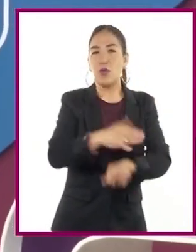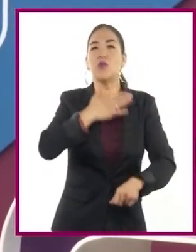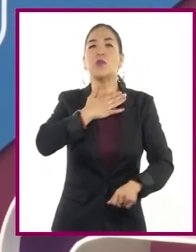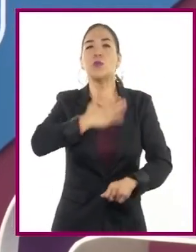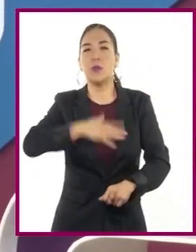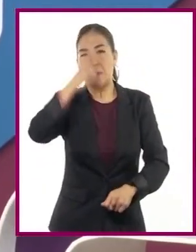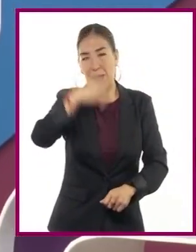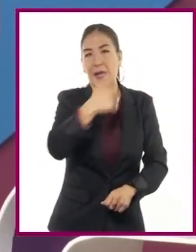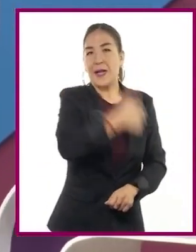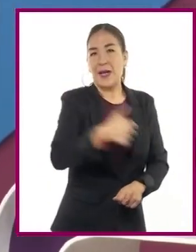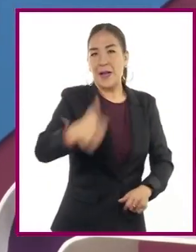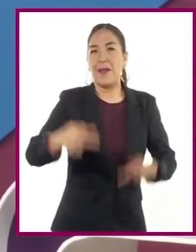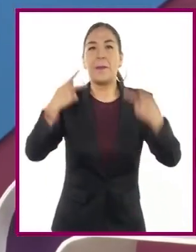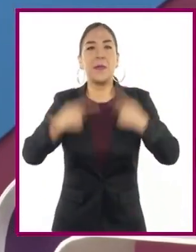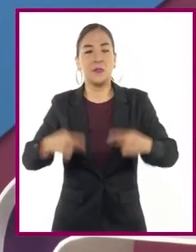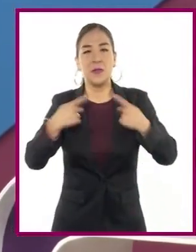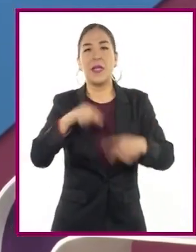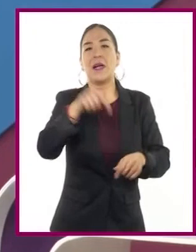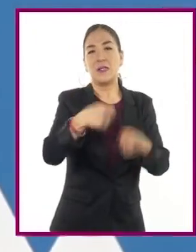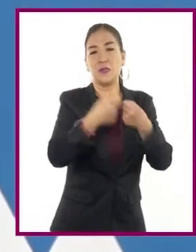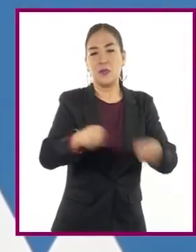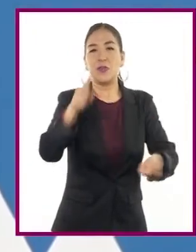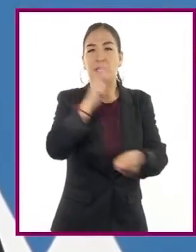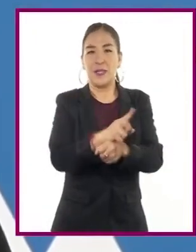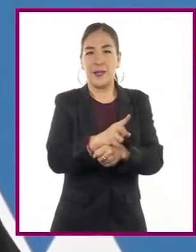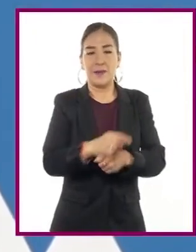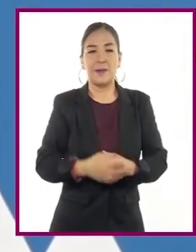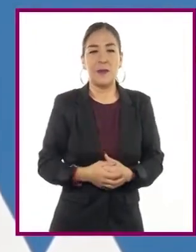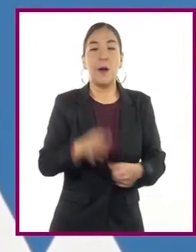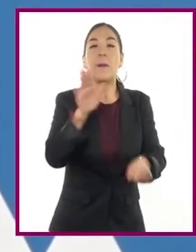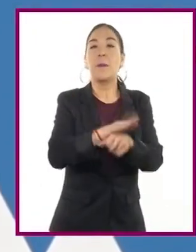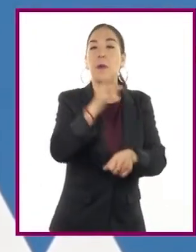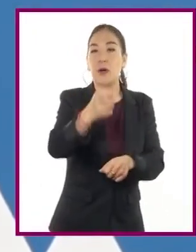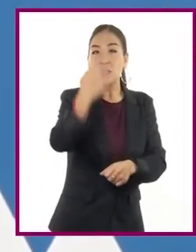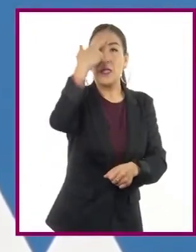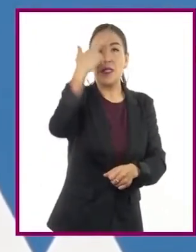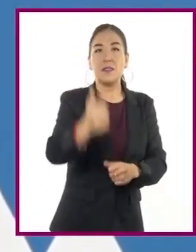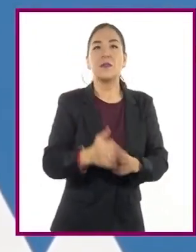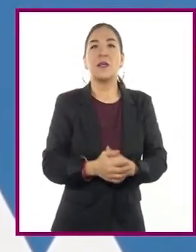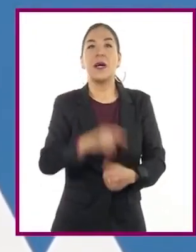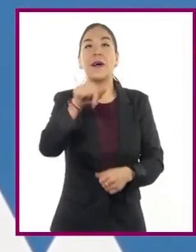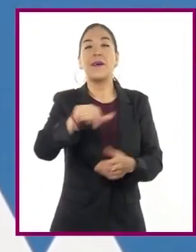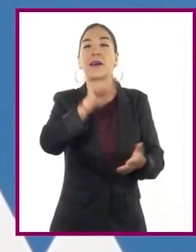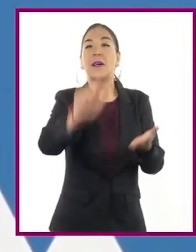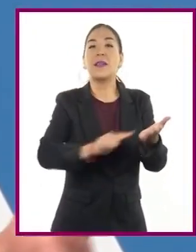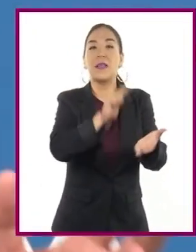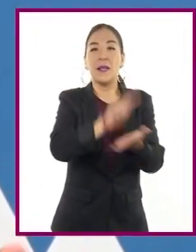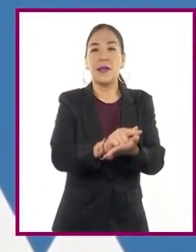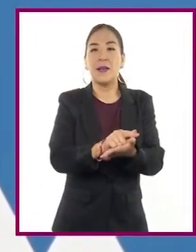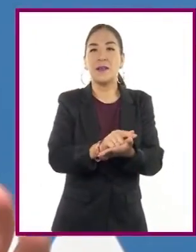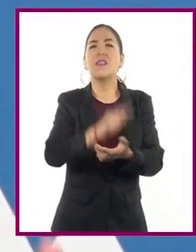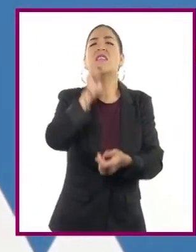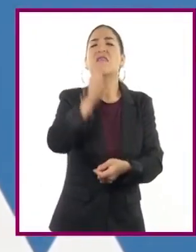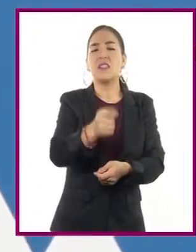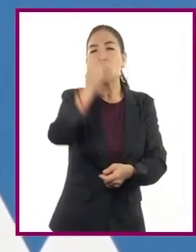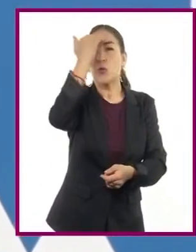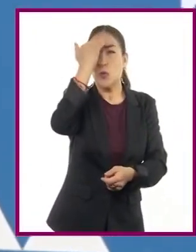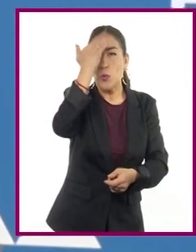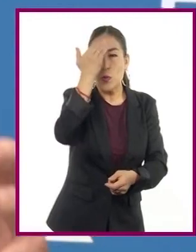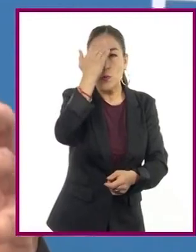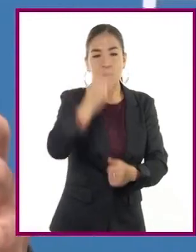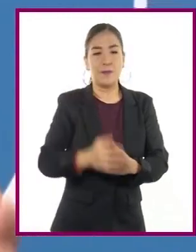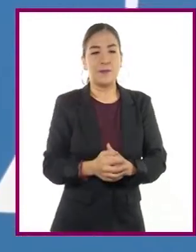justicia para cada miembro de la sociedad. Por lo tanto, la legalidad se refiere al